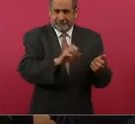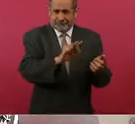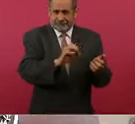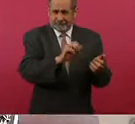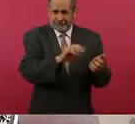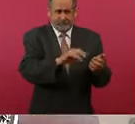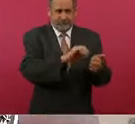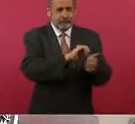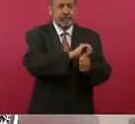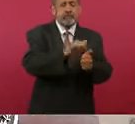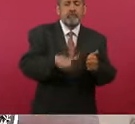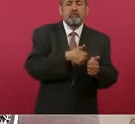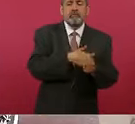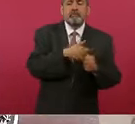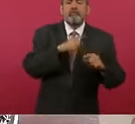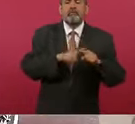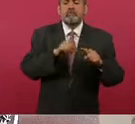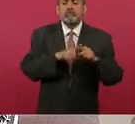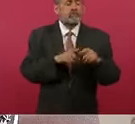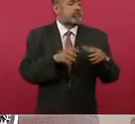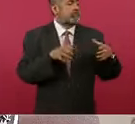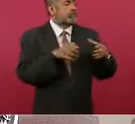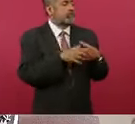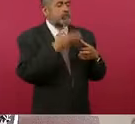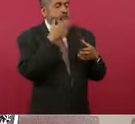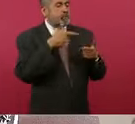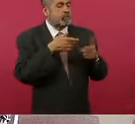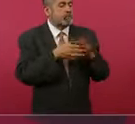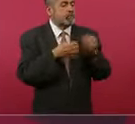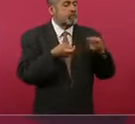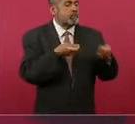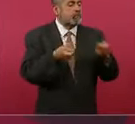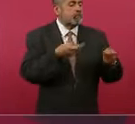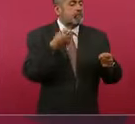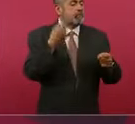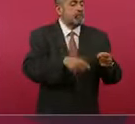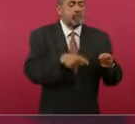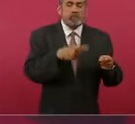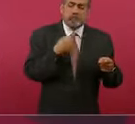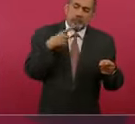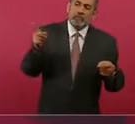a el grupo conservador, reaccionario de este país,